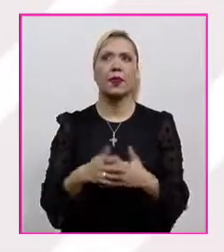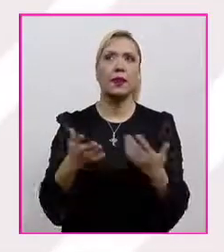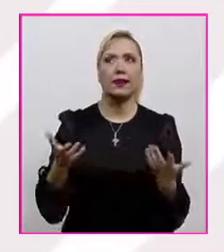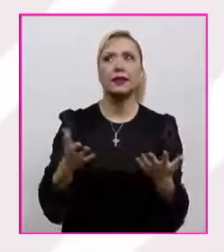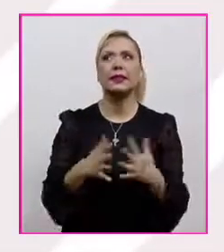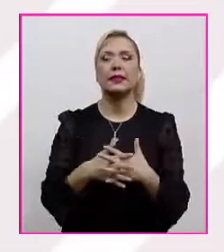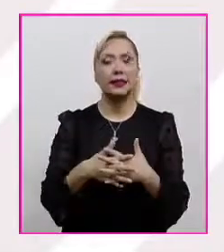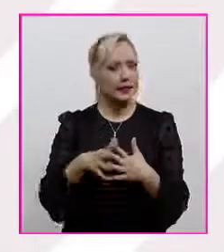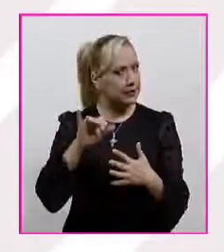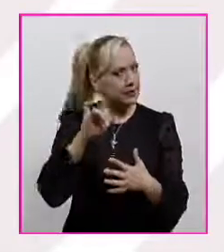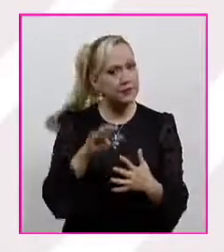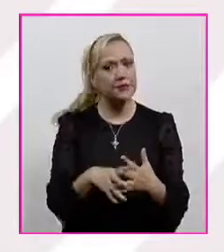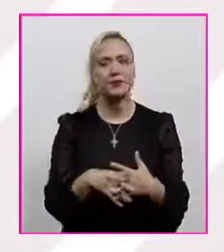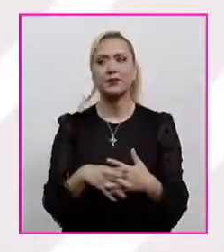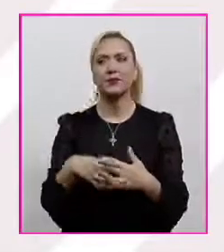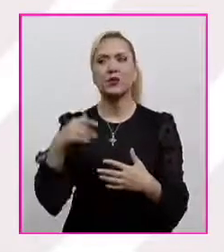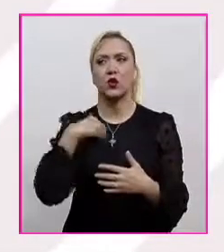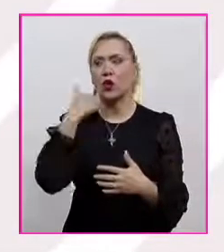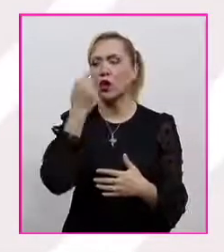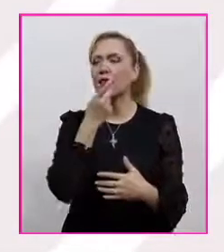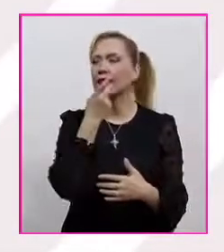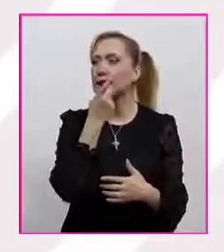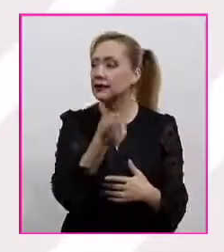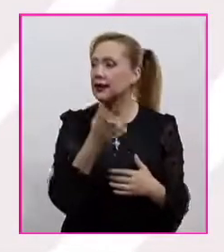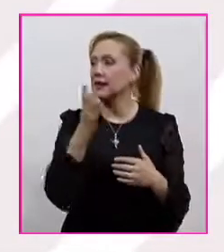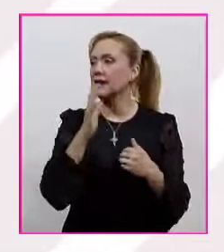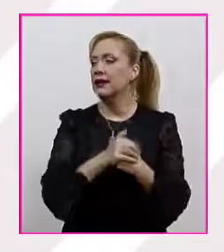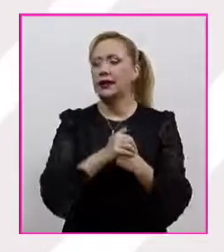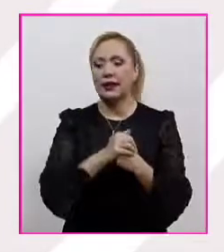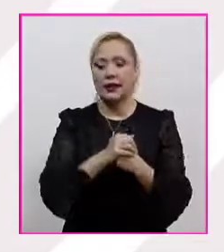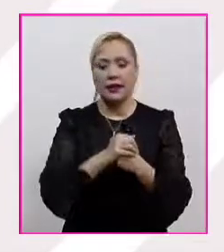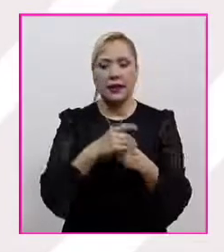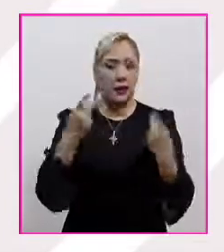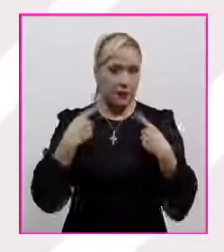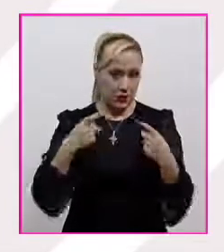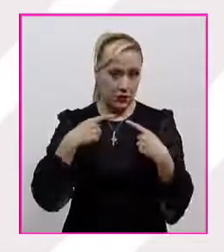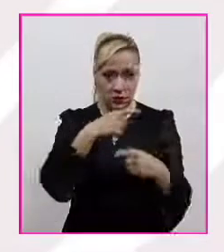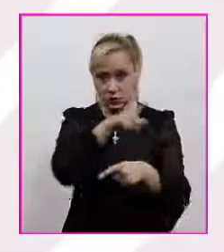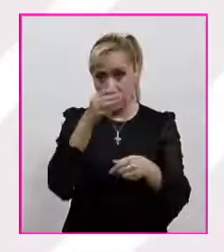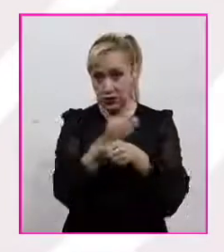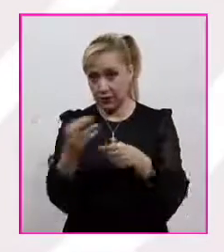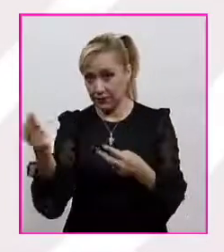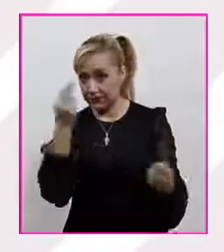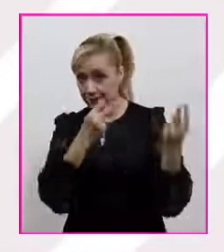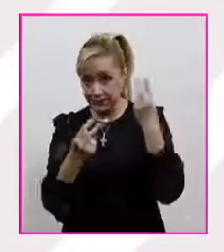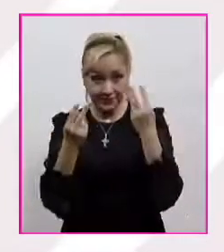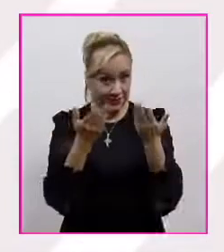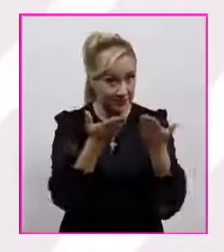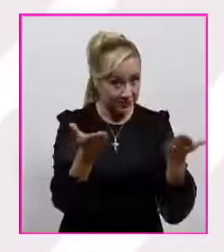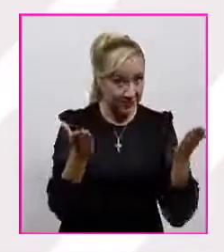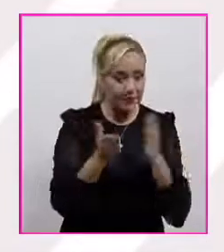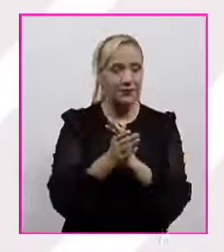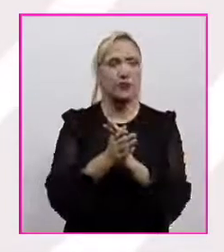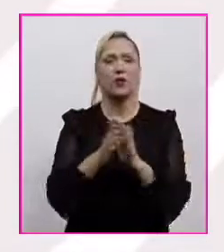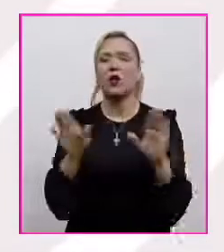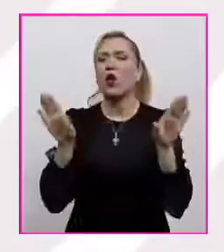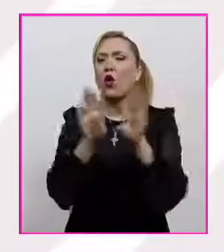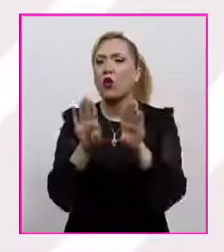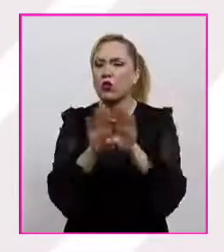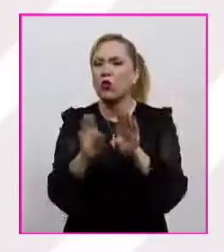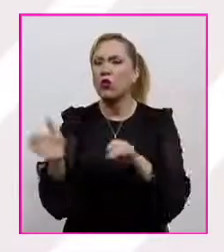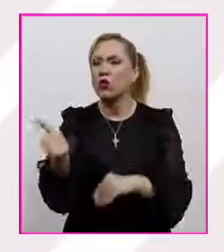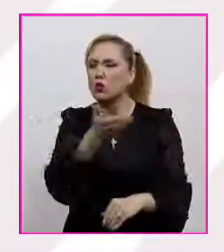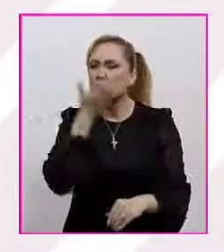Sí, Gera, por supuesto. En este punto me gustaría recalcar, y también para las personas que nos están viendo y escuchando, cómo estas